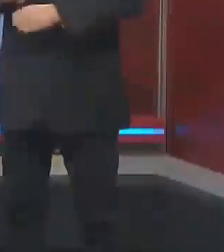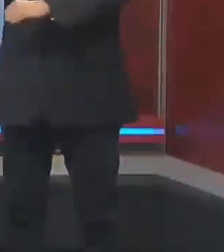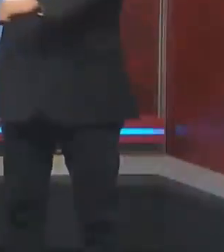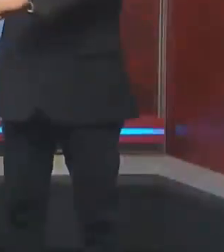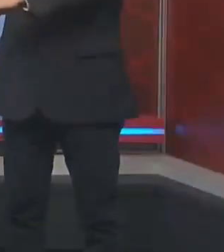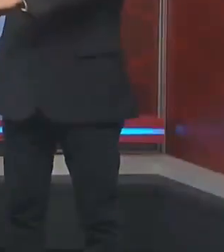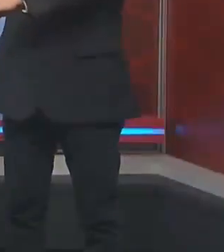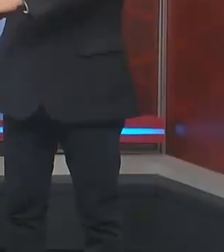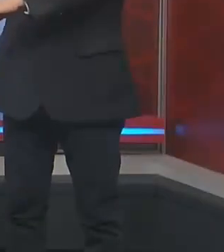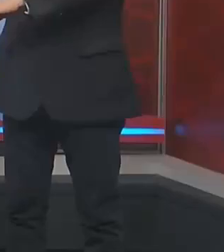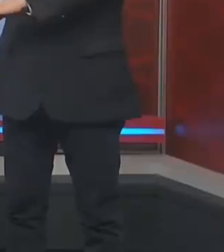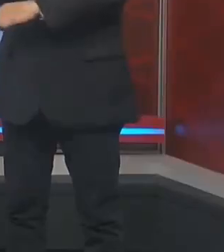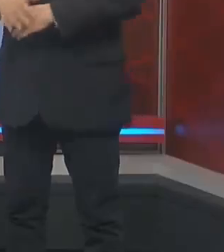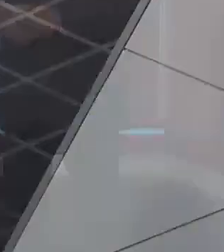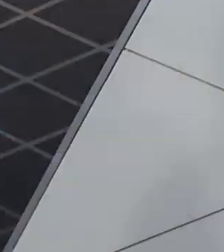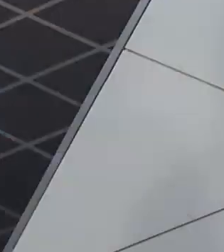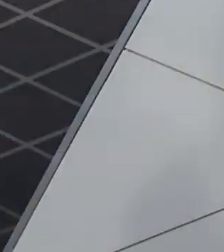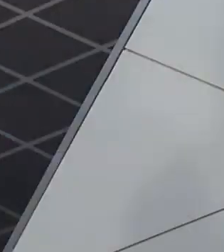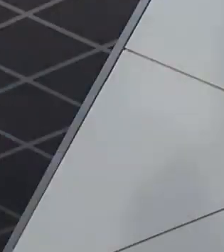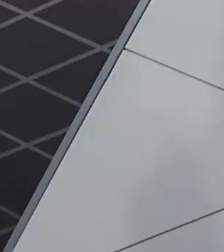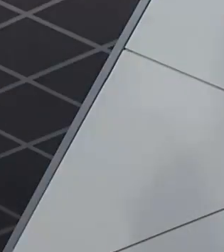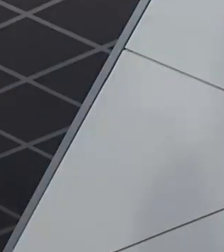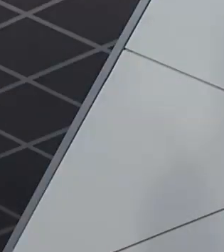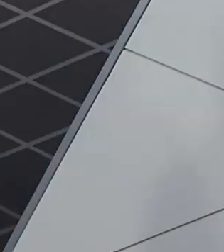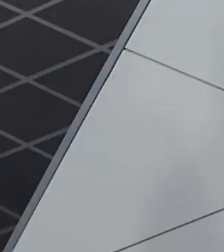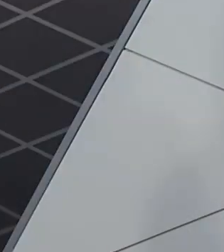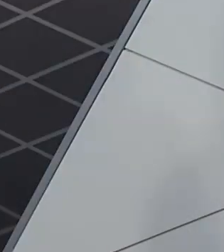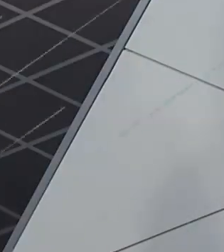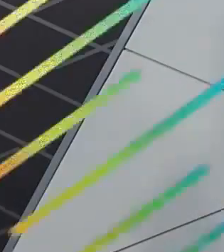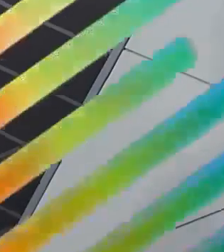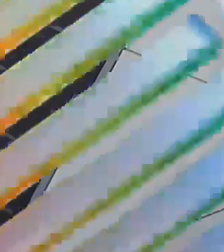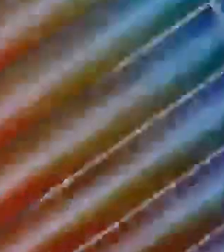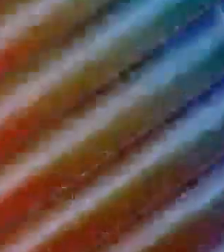Los ríos. Los ríos.